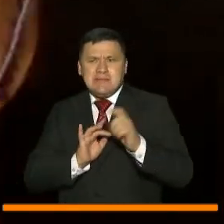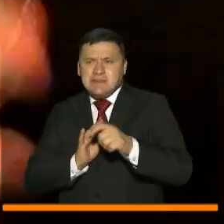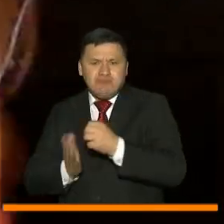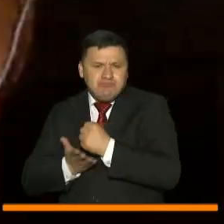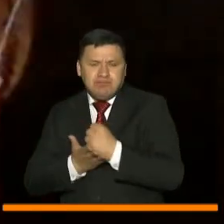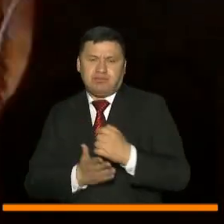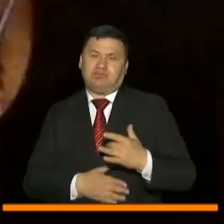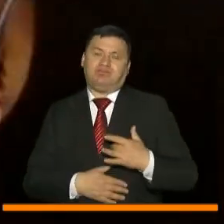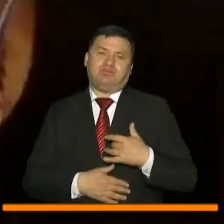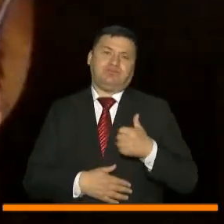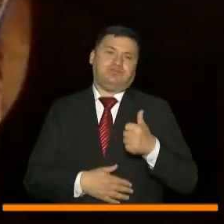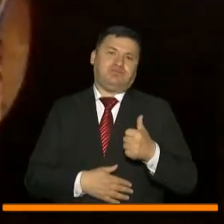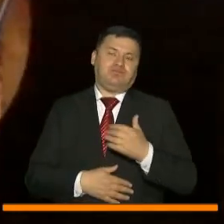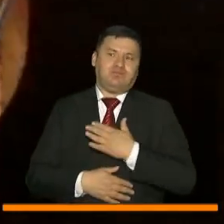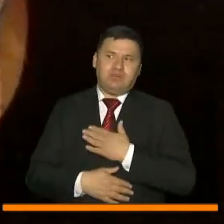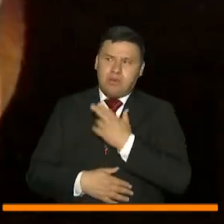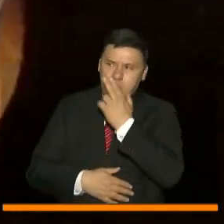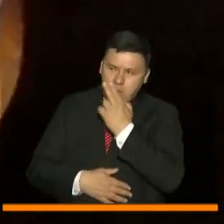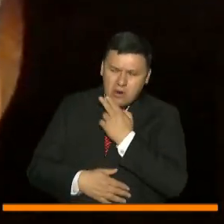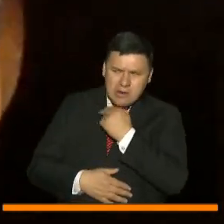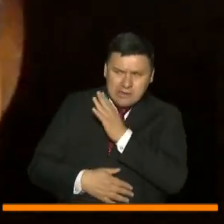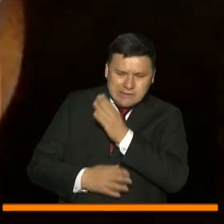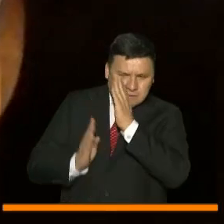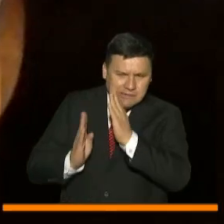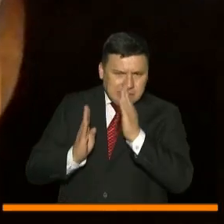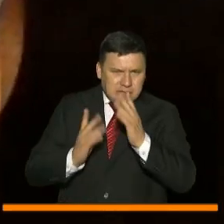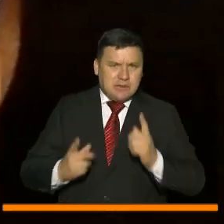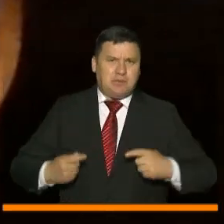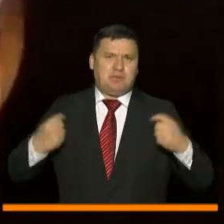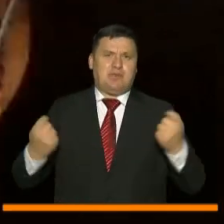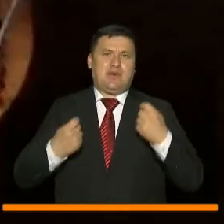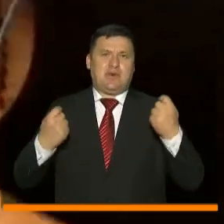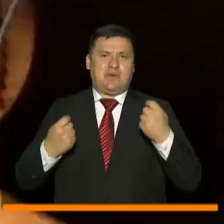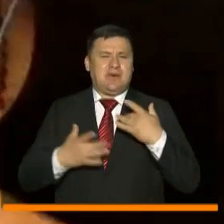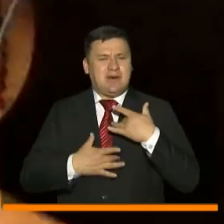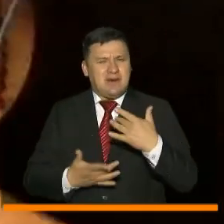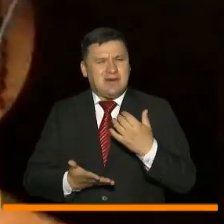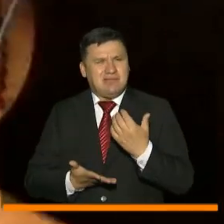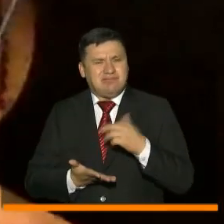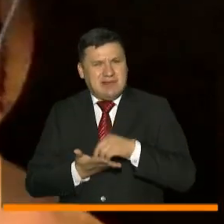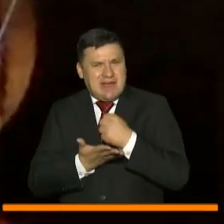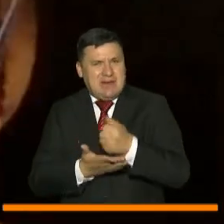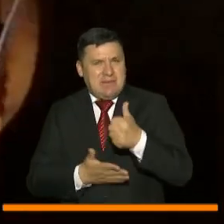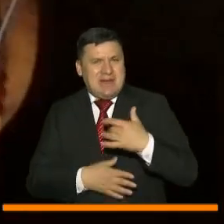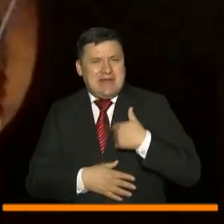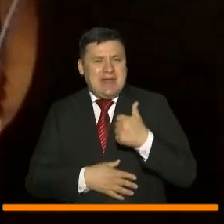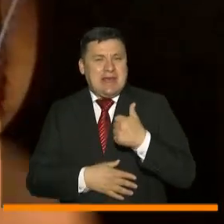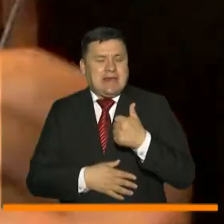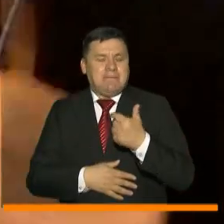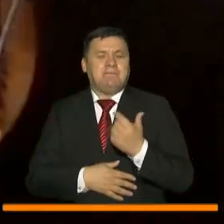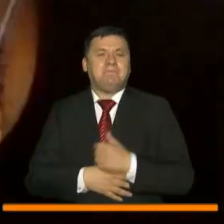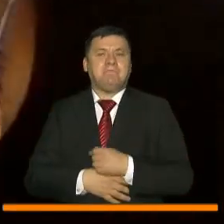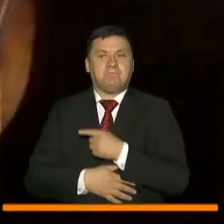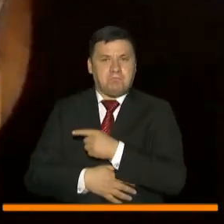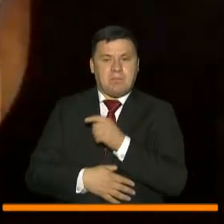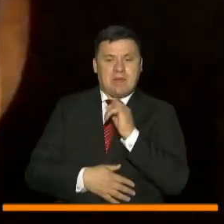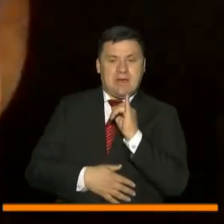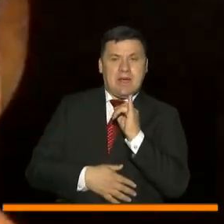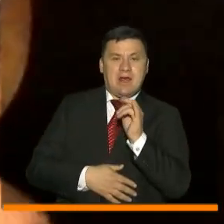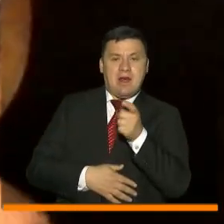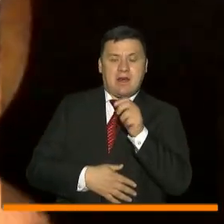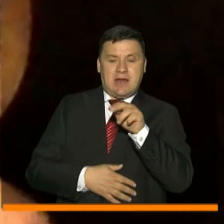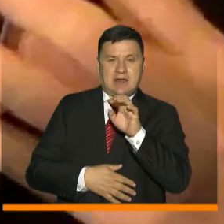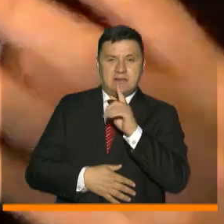nos sentimos muy comprometidos con esta campaña. Pero también con Ignacio y Carolina,